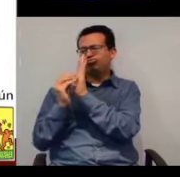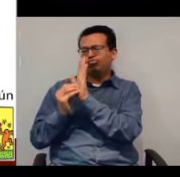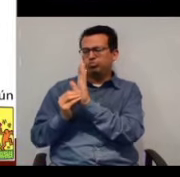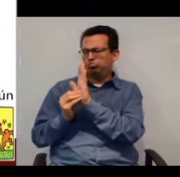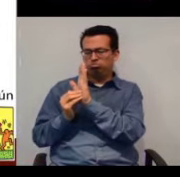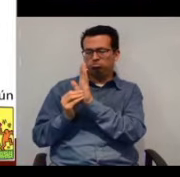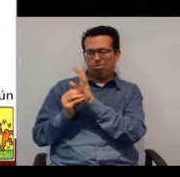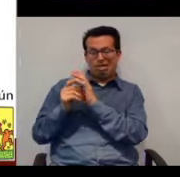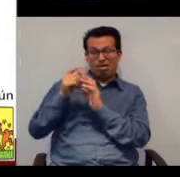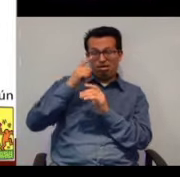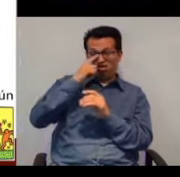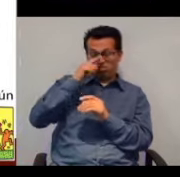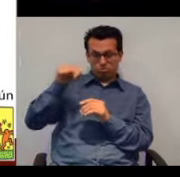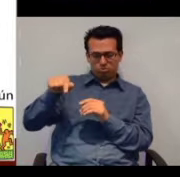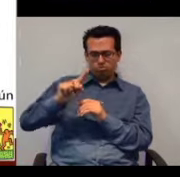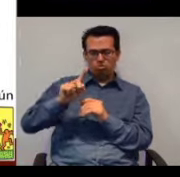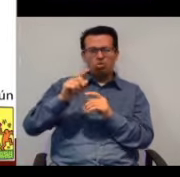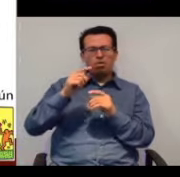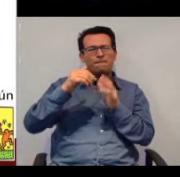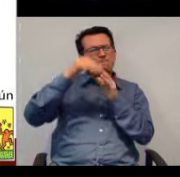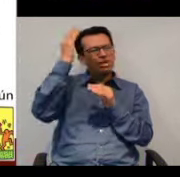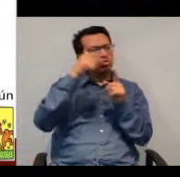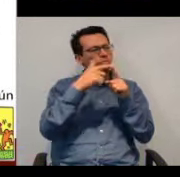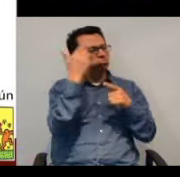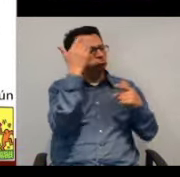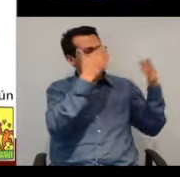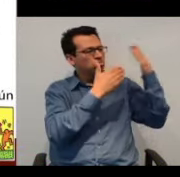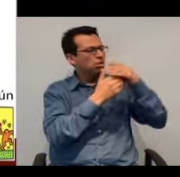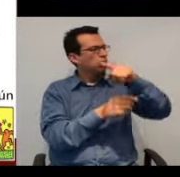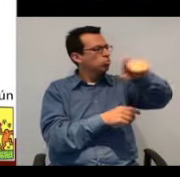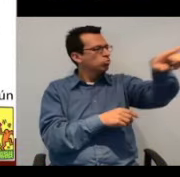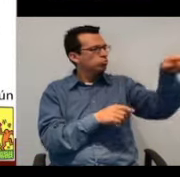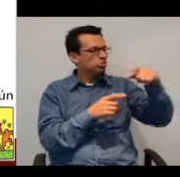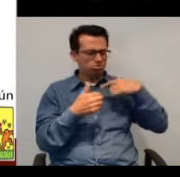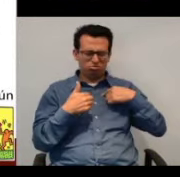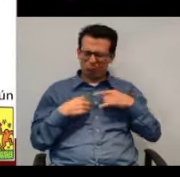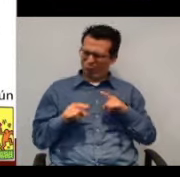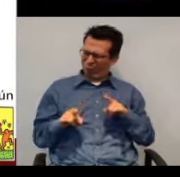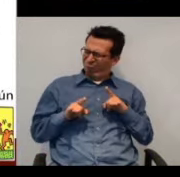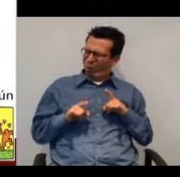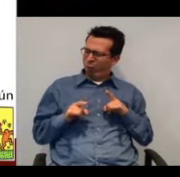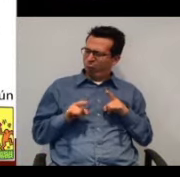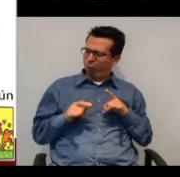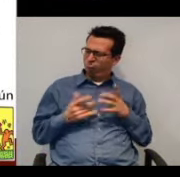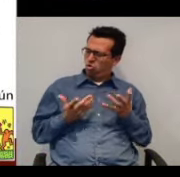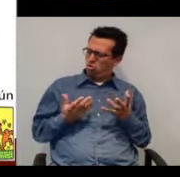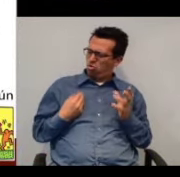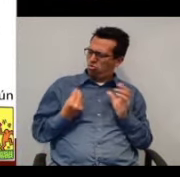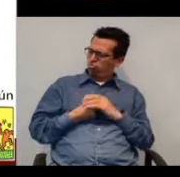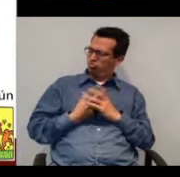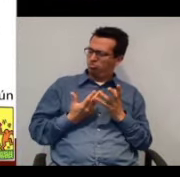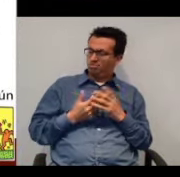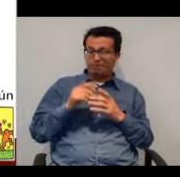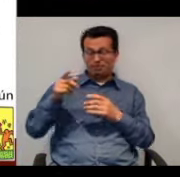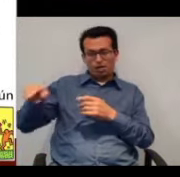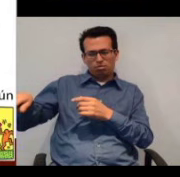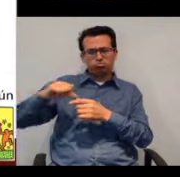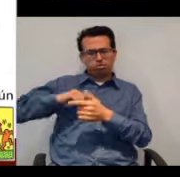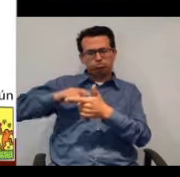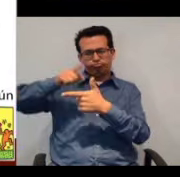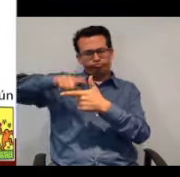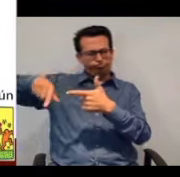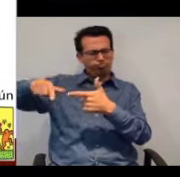va a examinar cómo es la percepción. Y en ese sentido, el estudio estadístico que ha sido aplicado por medio de